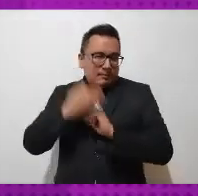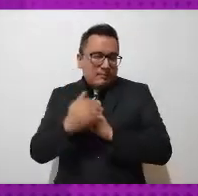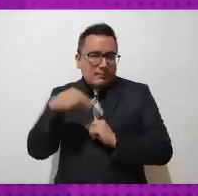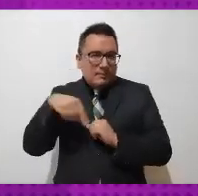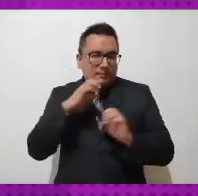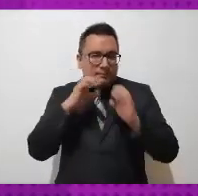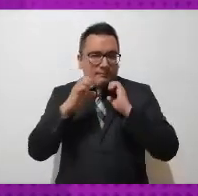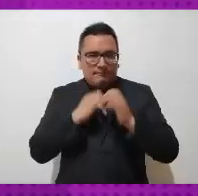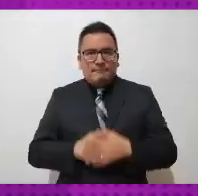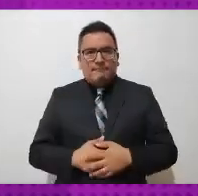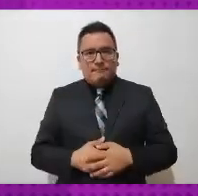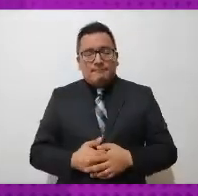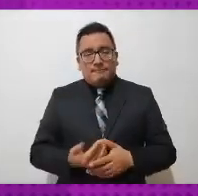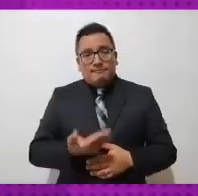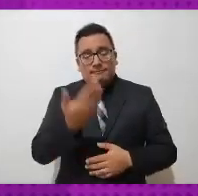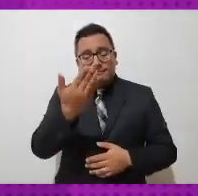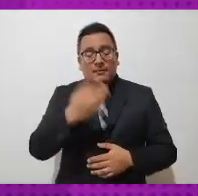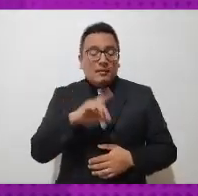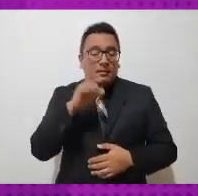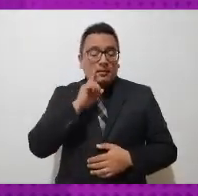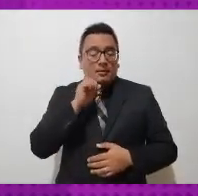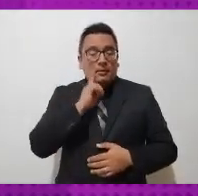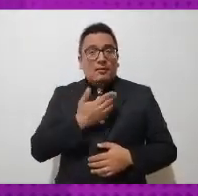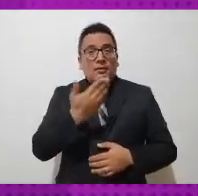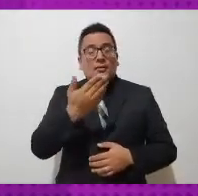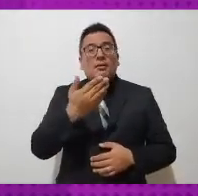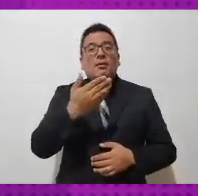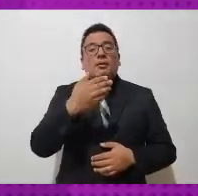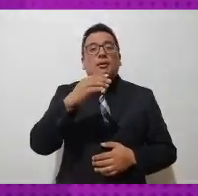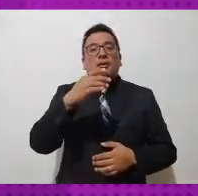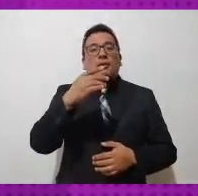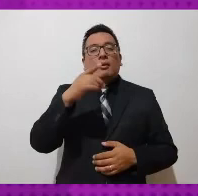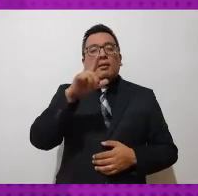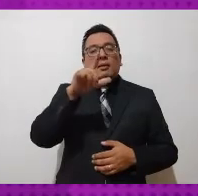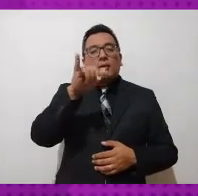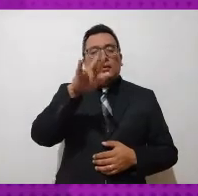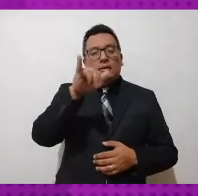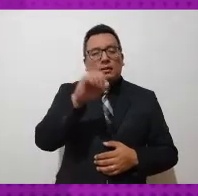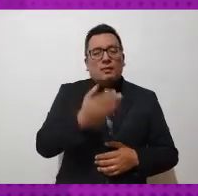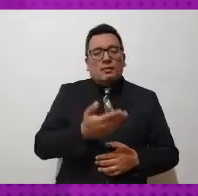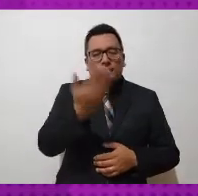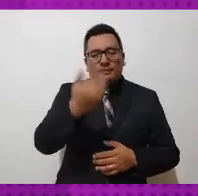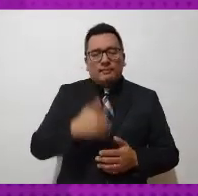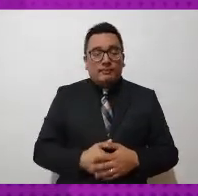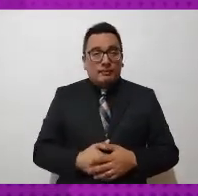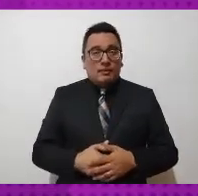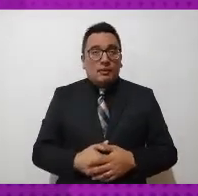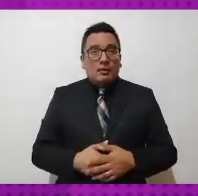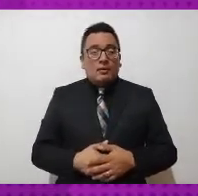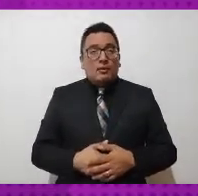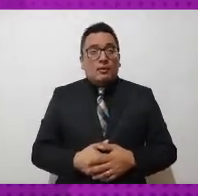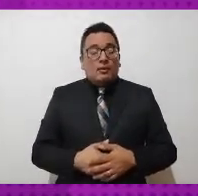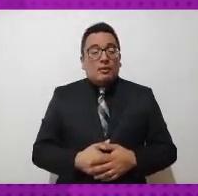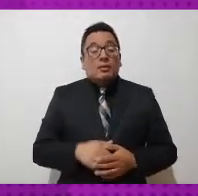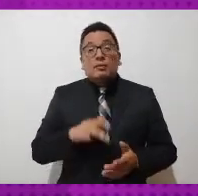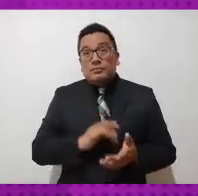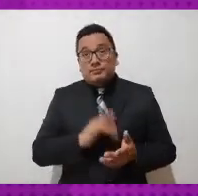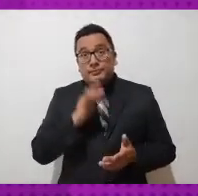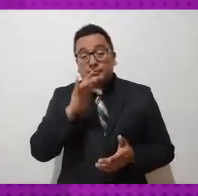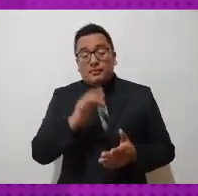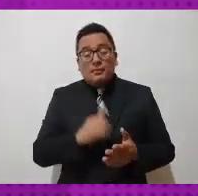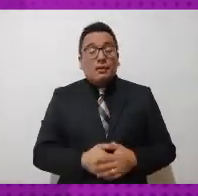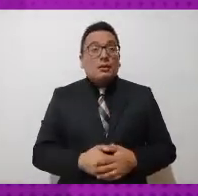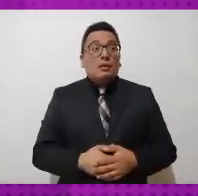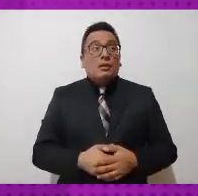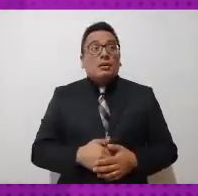ya la entrevista de la urna. Consejera electoral de Campeche, Lirio Suárez, adelante, por favor. Muchas